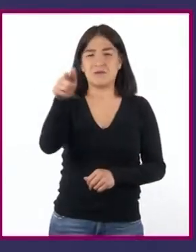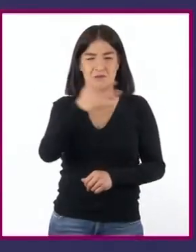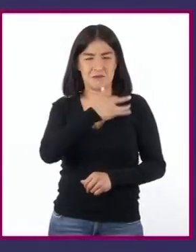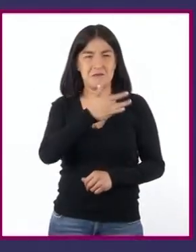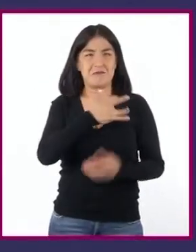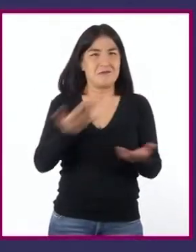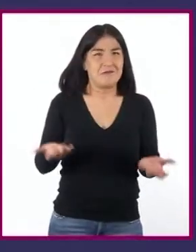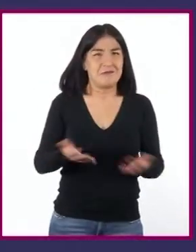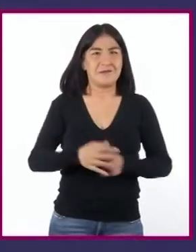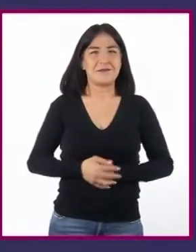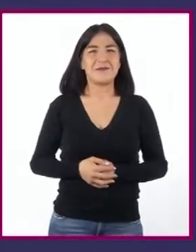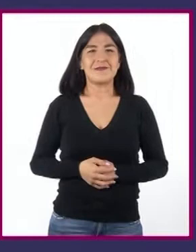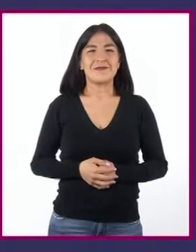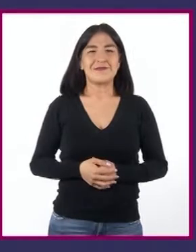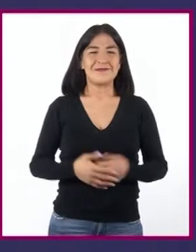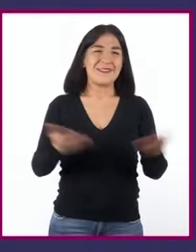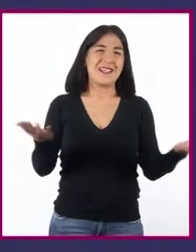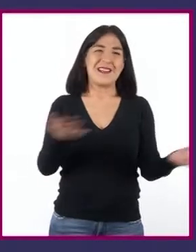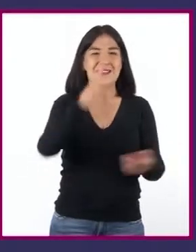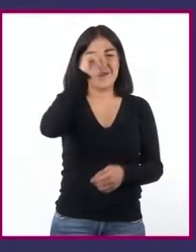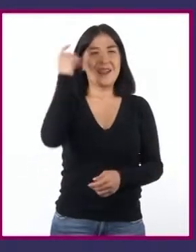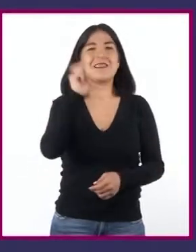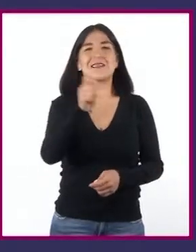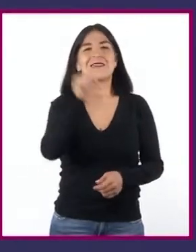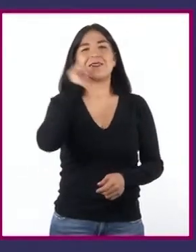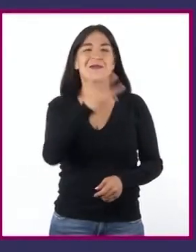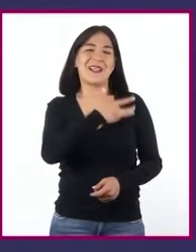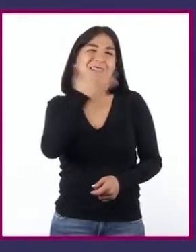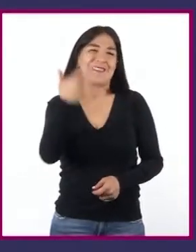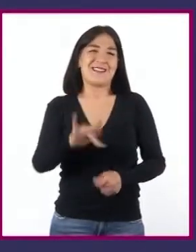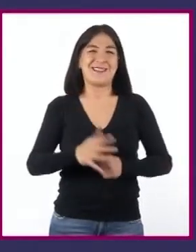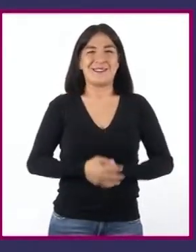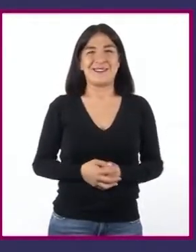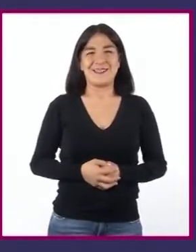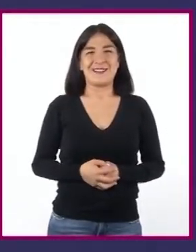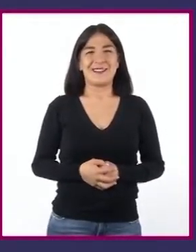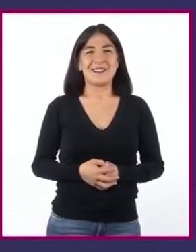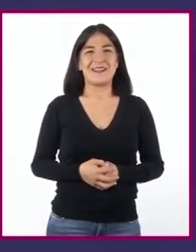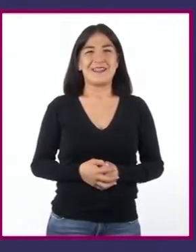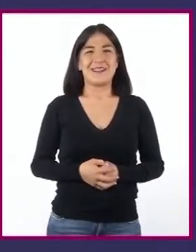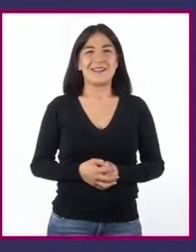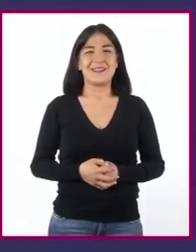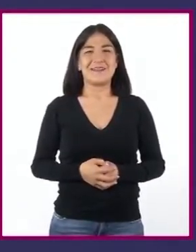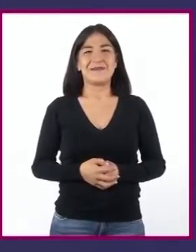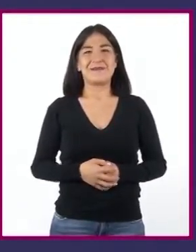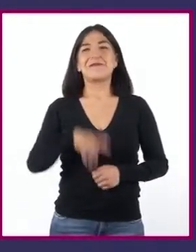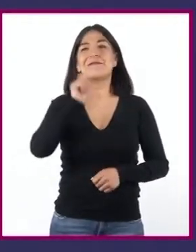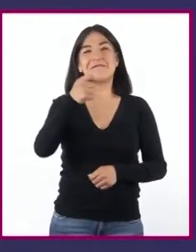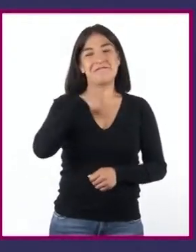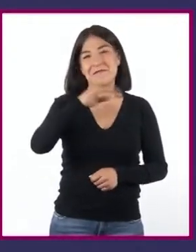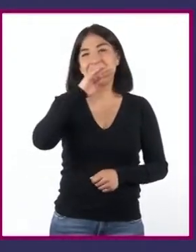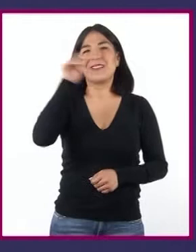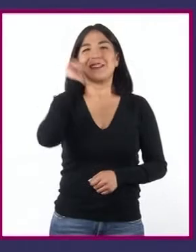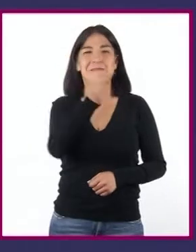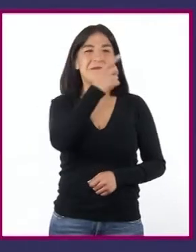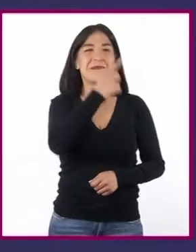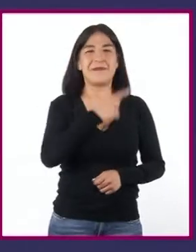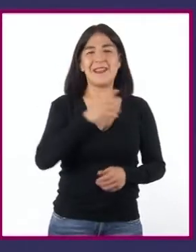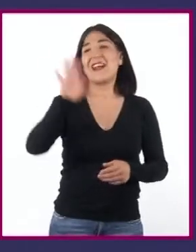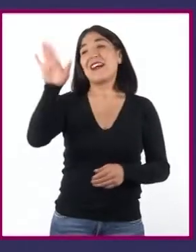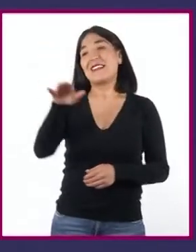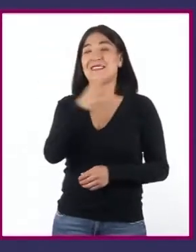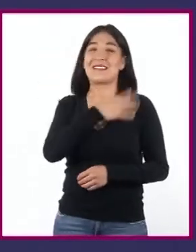corazón? Pues porque siempre está enamorado. Mi mamá siempre me lo dice.